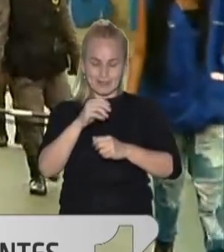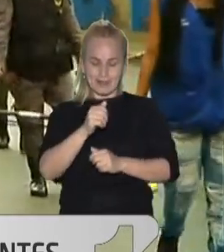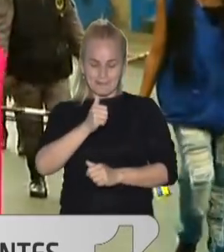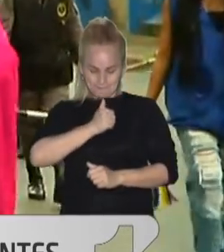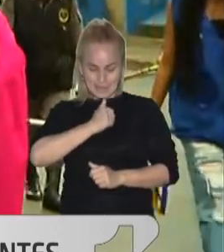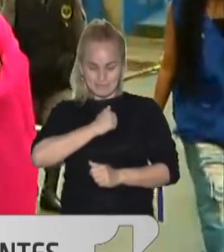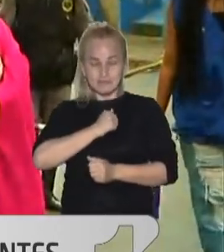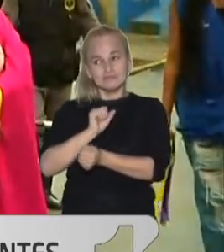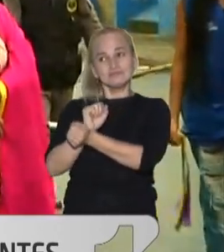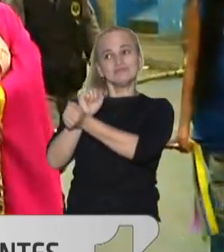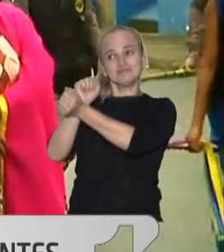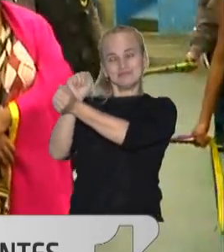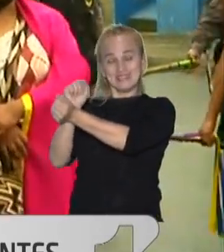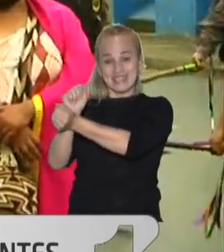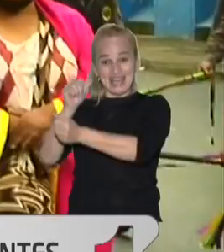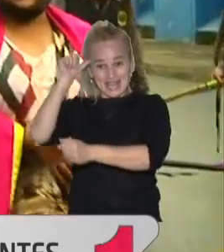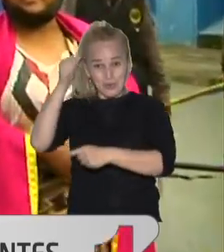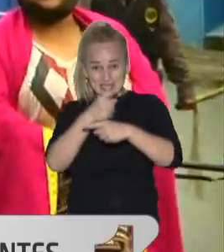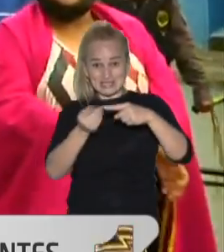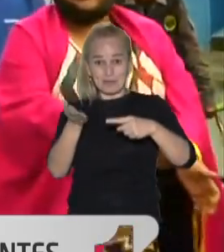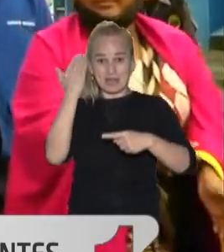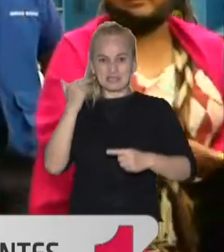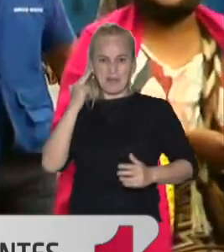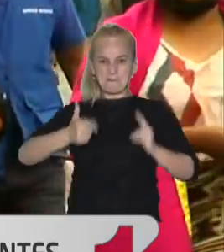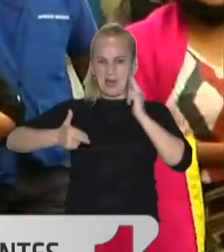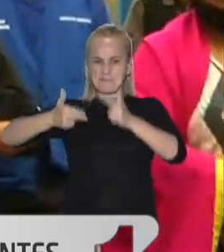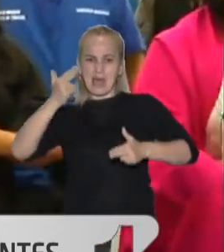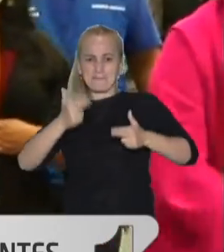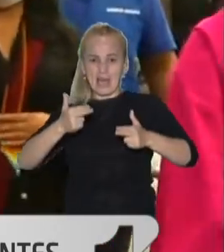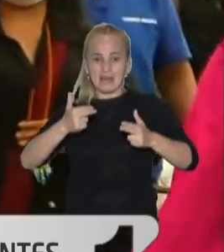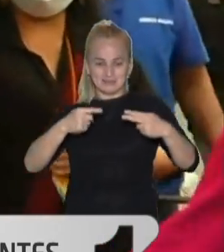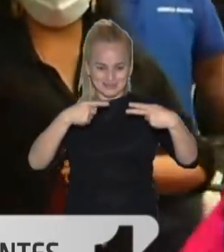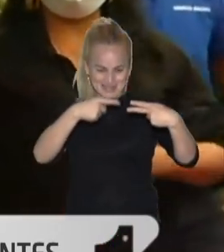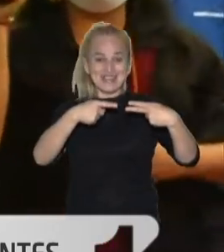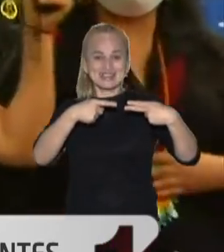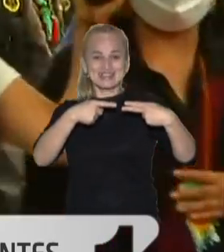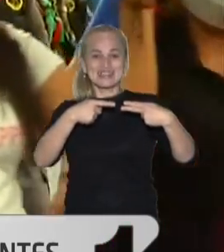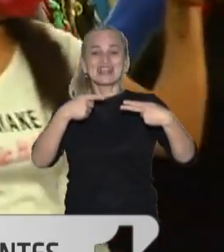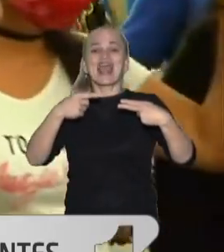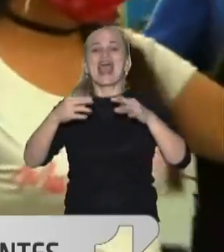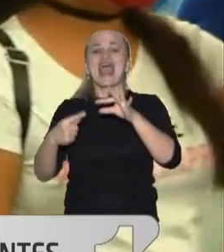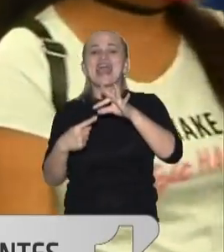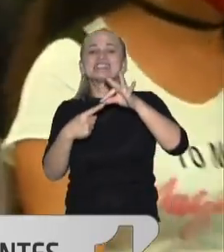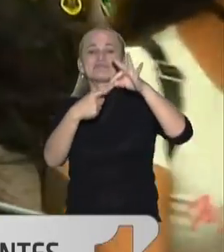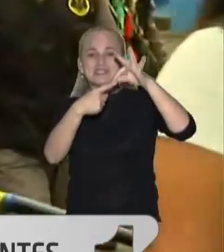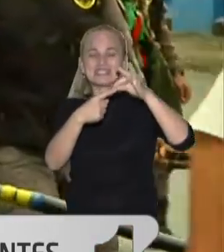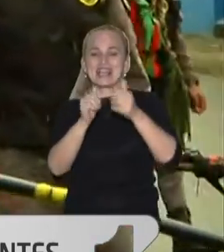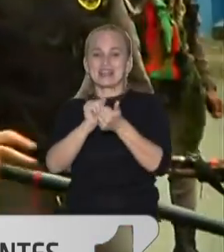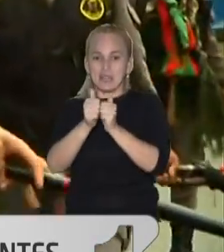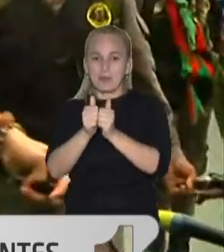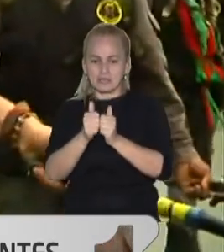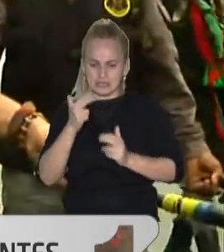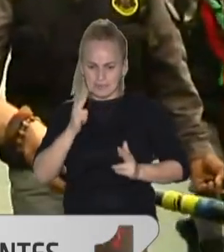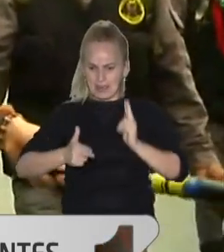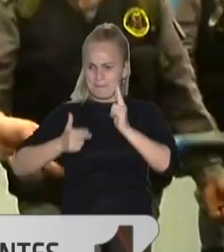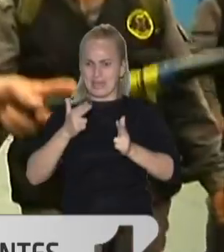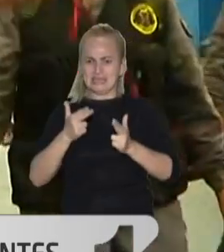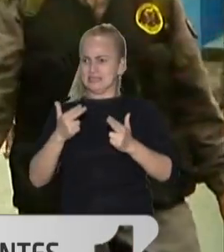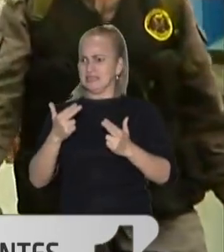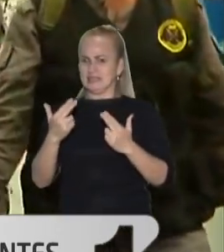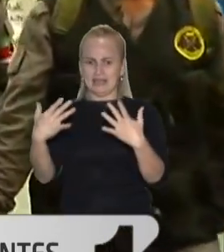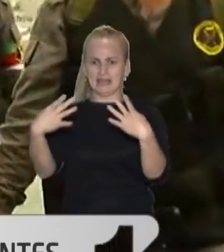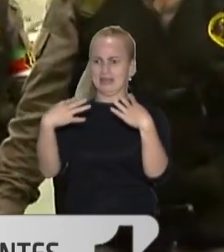manifestantes el pasado fin de semana. Aseguró que se trata de un arma de fogueo traumática y que lo hizo porque se sentía alterado ante